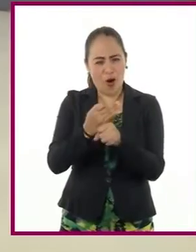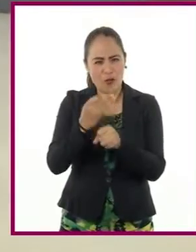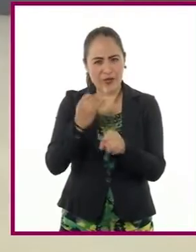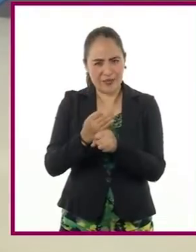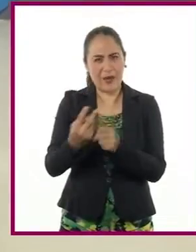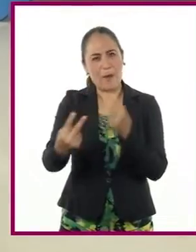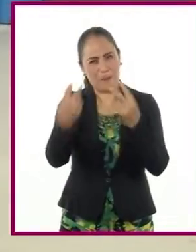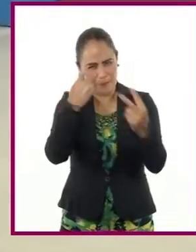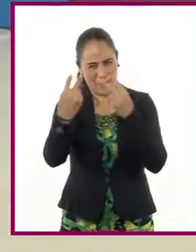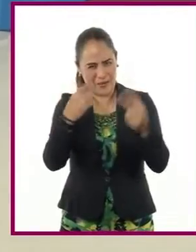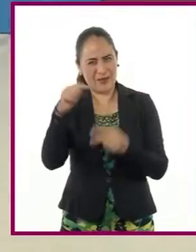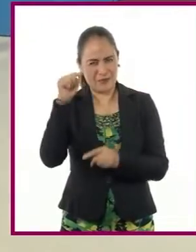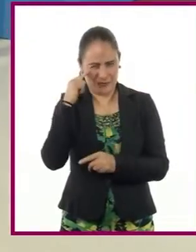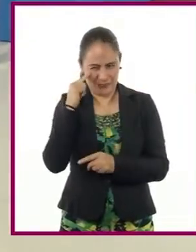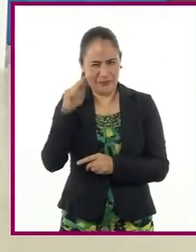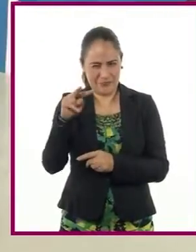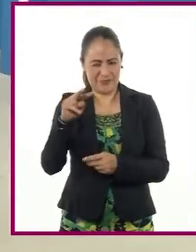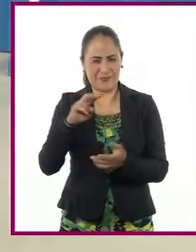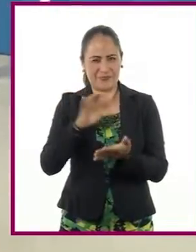acompañen con el siguiente texto.